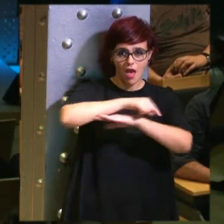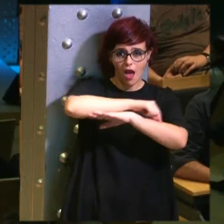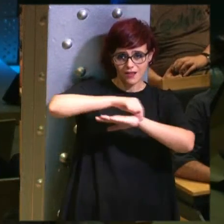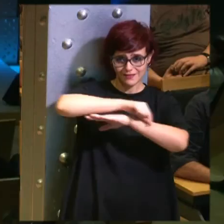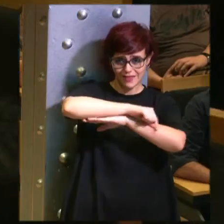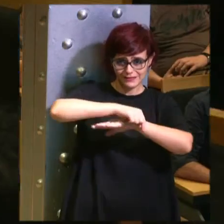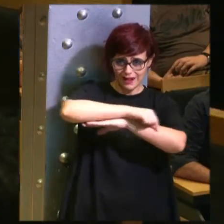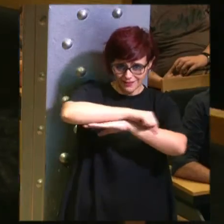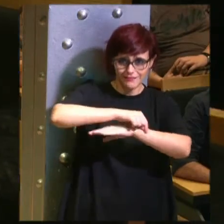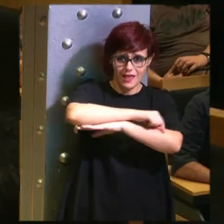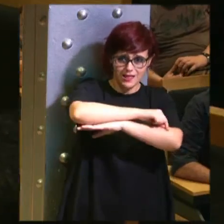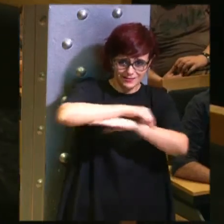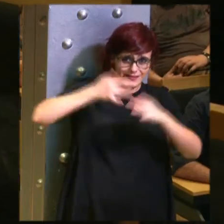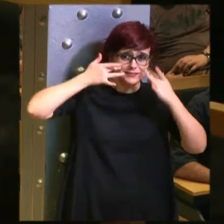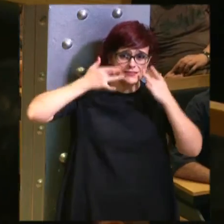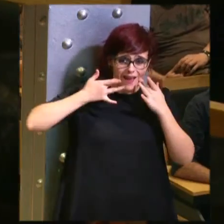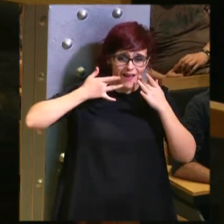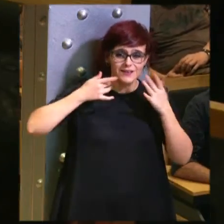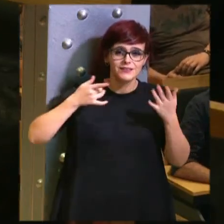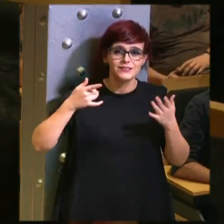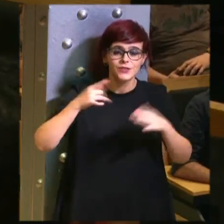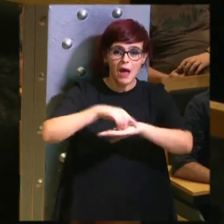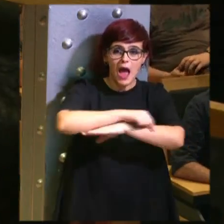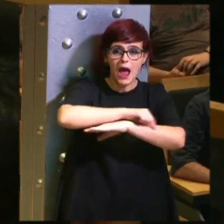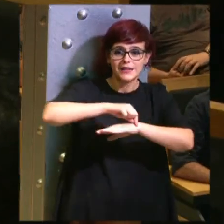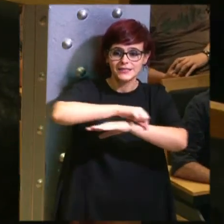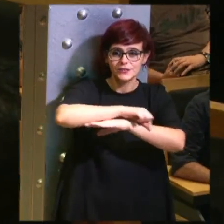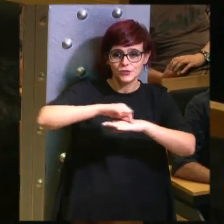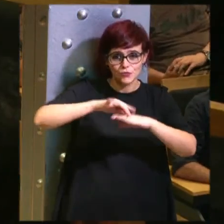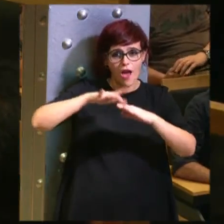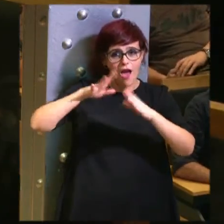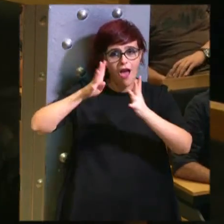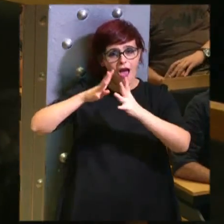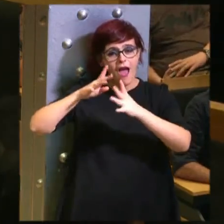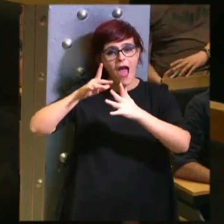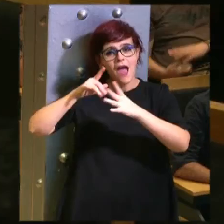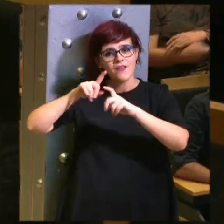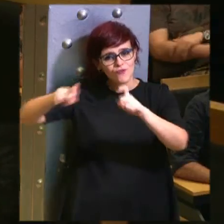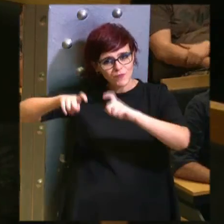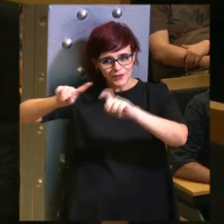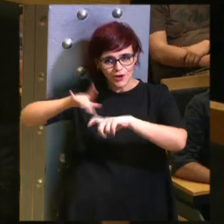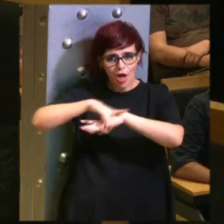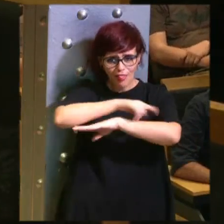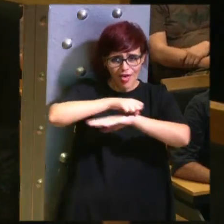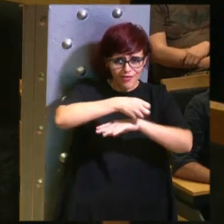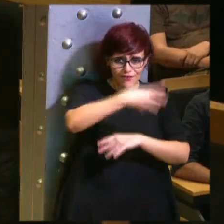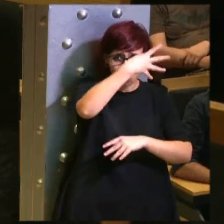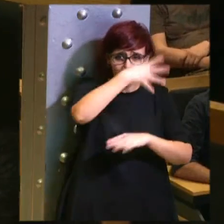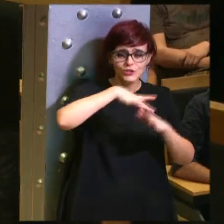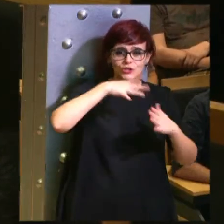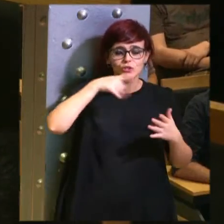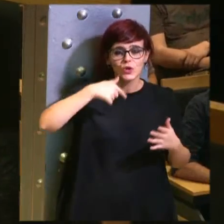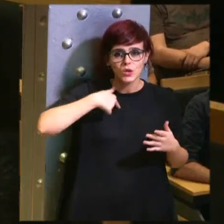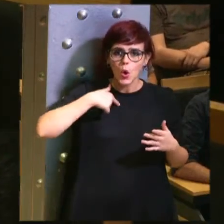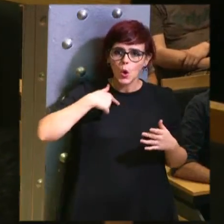arquitecta. No de arquitectura esta que tiene ahí los informáticos, sino arquitecta de edificios. Últimamente